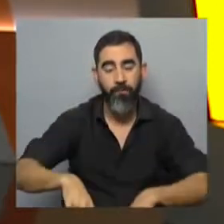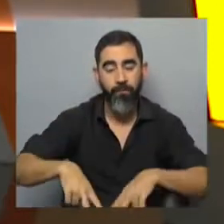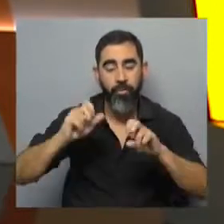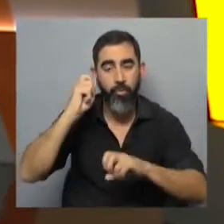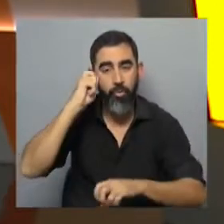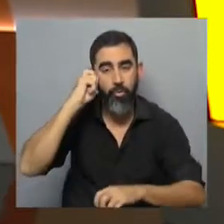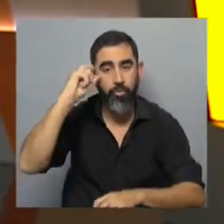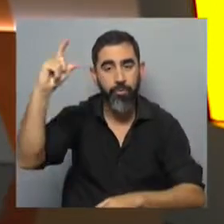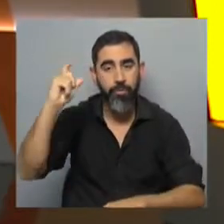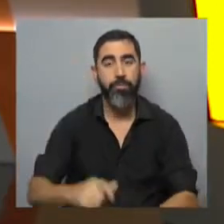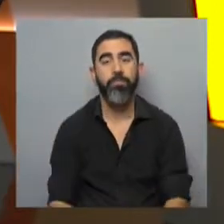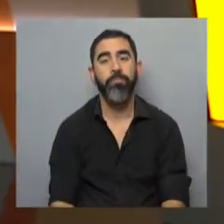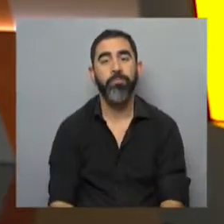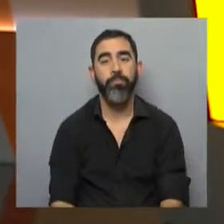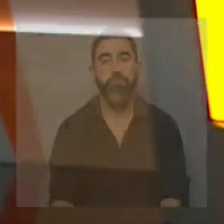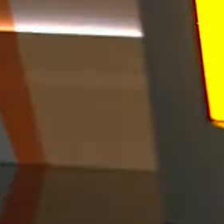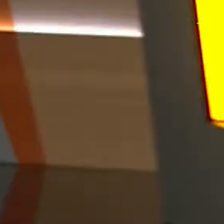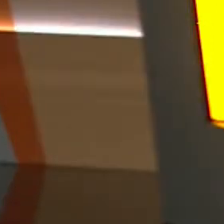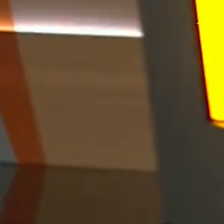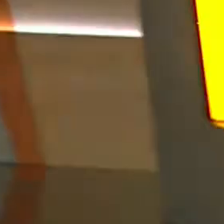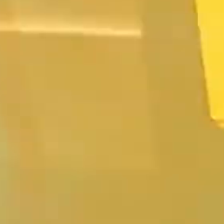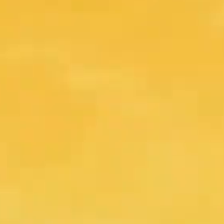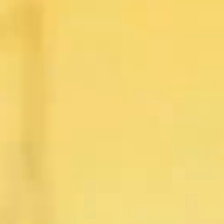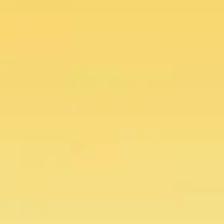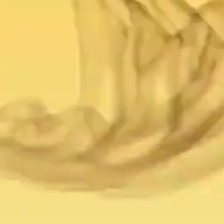investigación y el conocimiento.